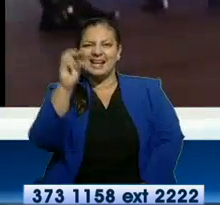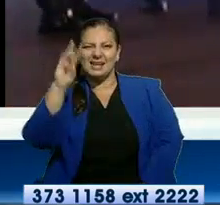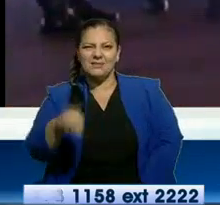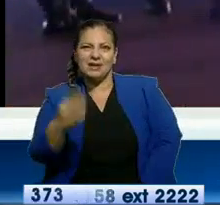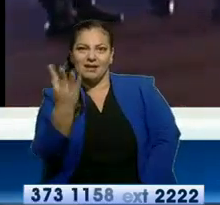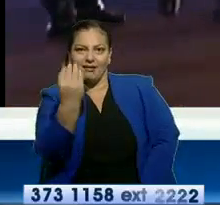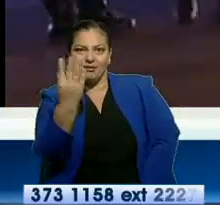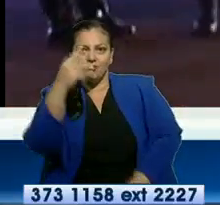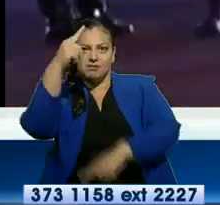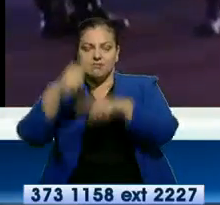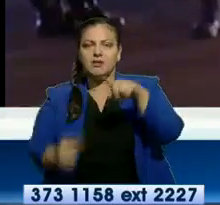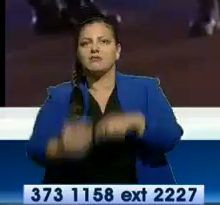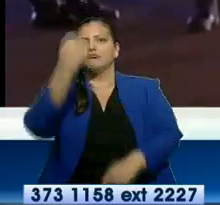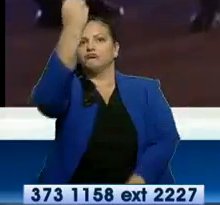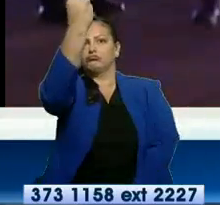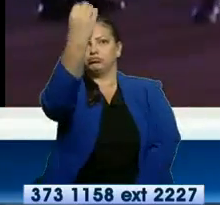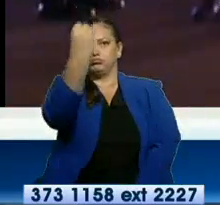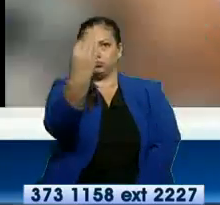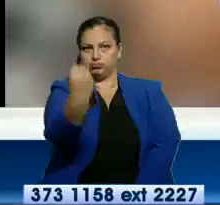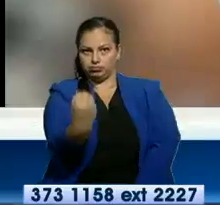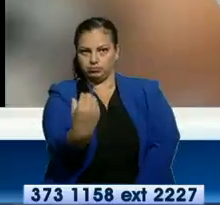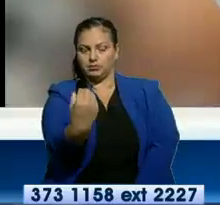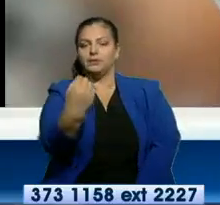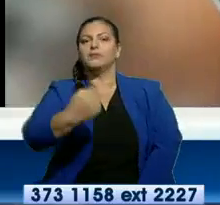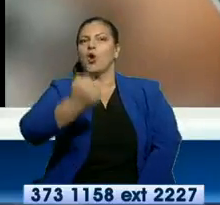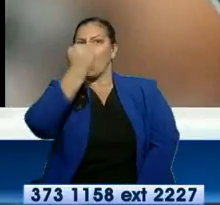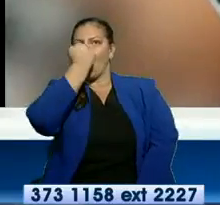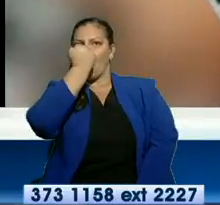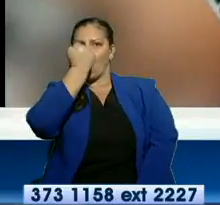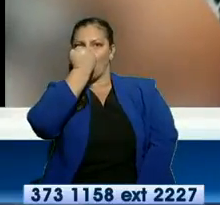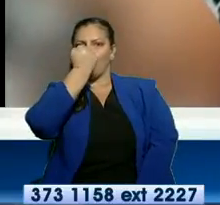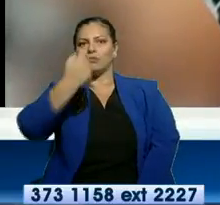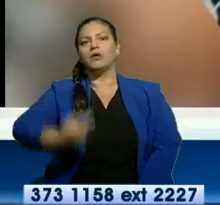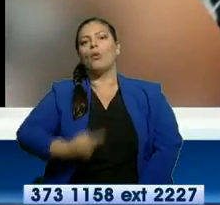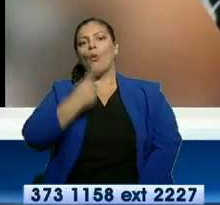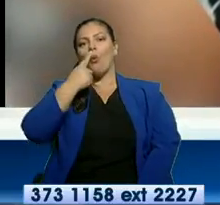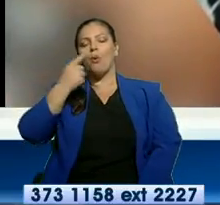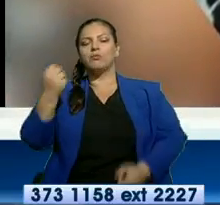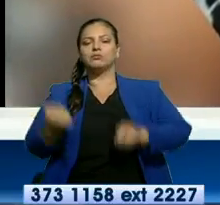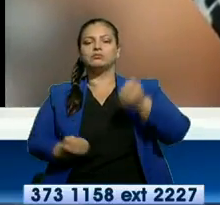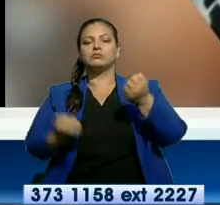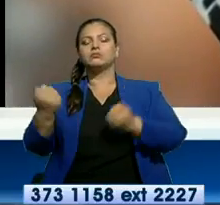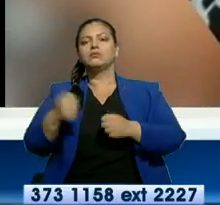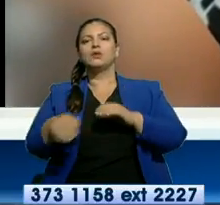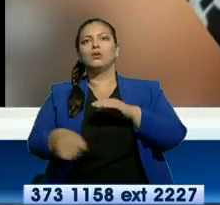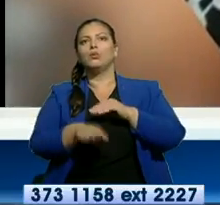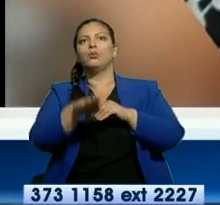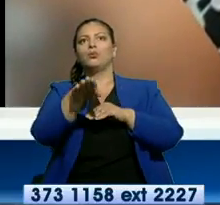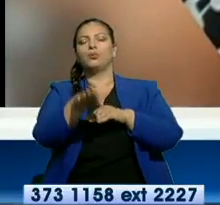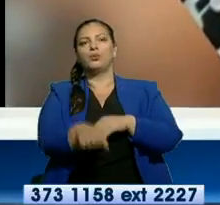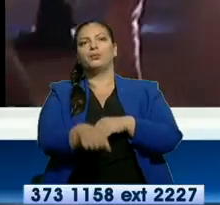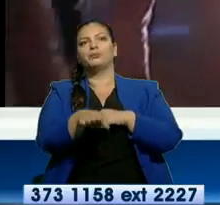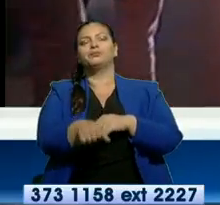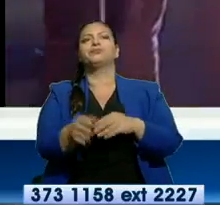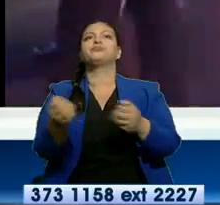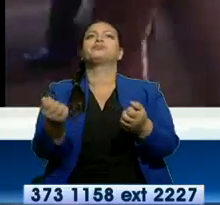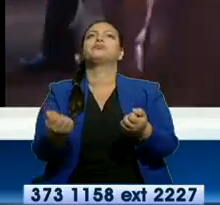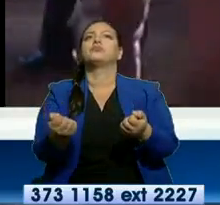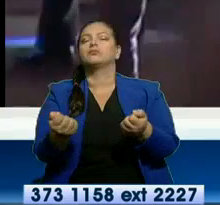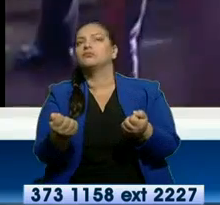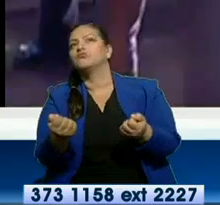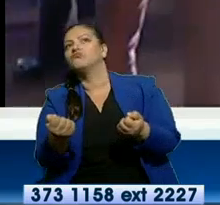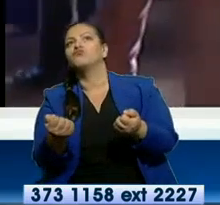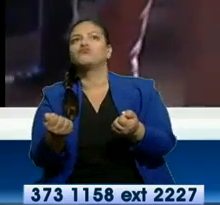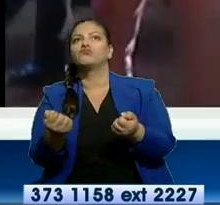Daule, cuando eran las 19 horas, y muchos fueron testigos de la muerte de Juan Carlos Moscoso Molina. Solo esperaba el cambio de la luz